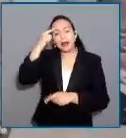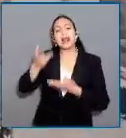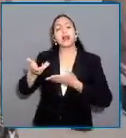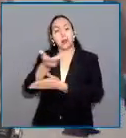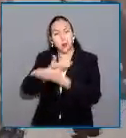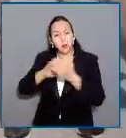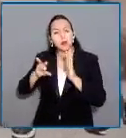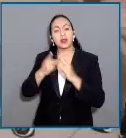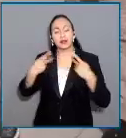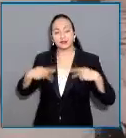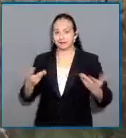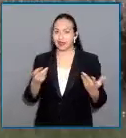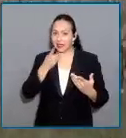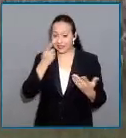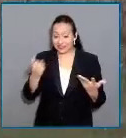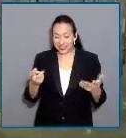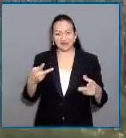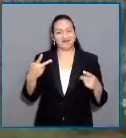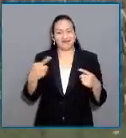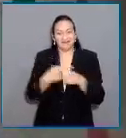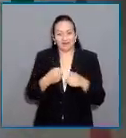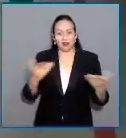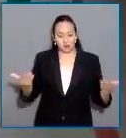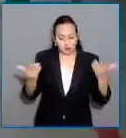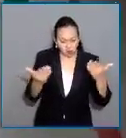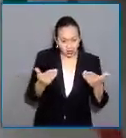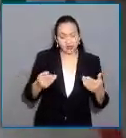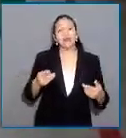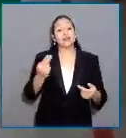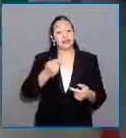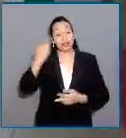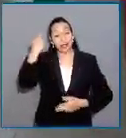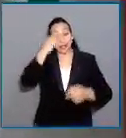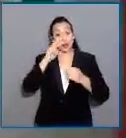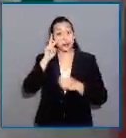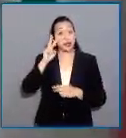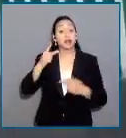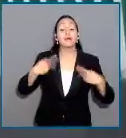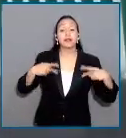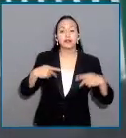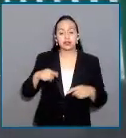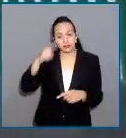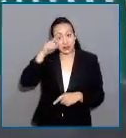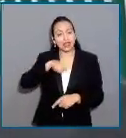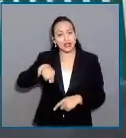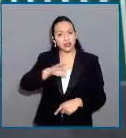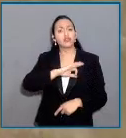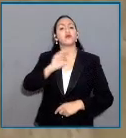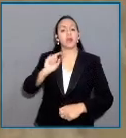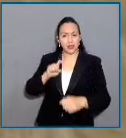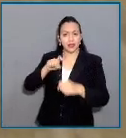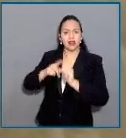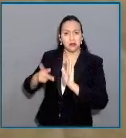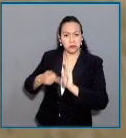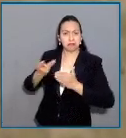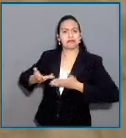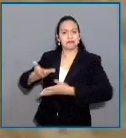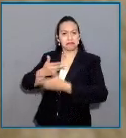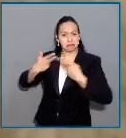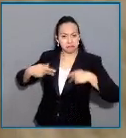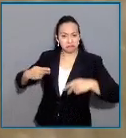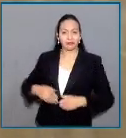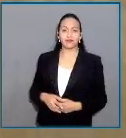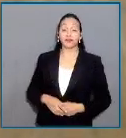personas condenadas los medios necesarios para facilitar su reintegración a la sociedad. Por estas razones, invalidó el